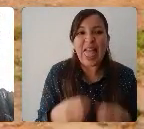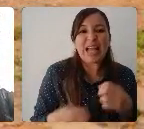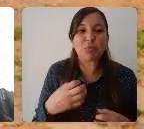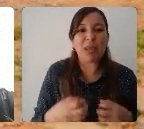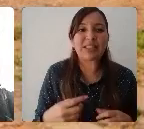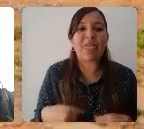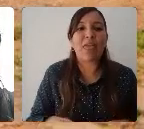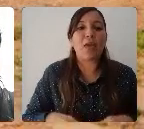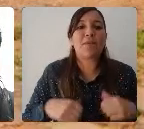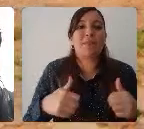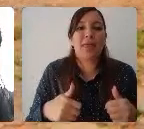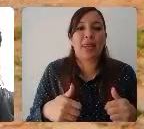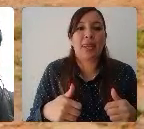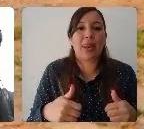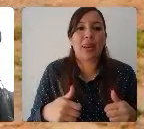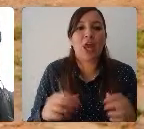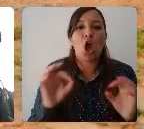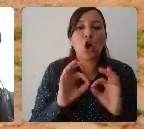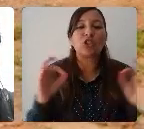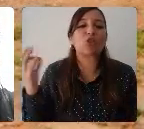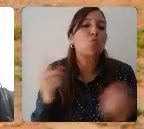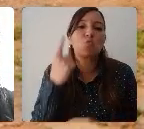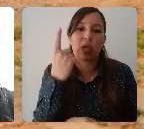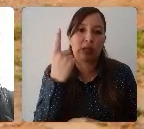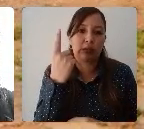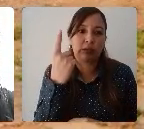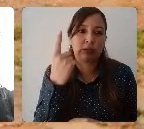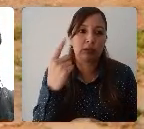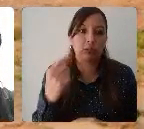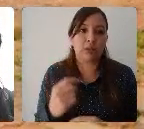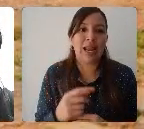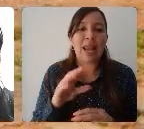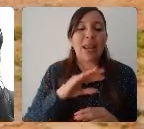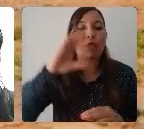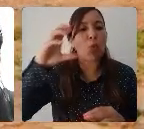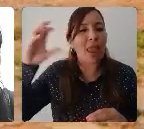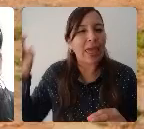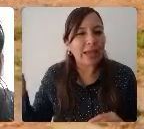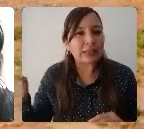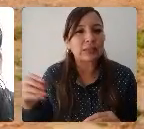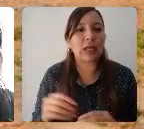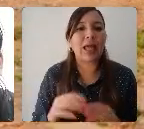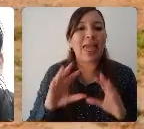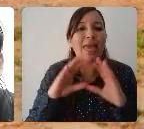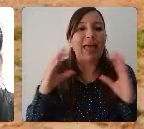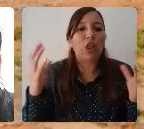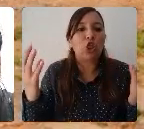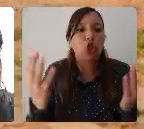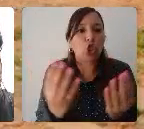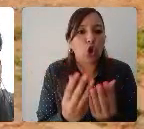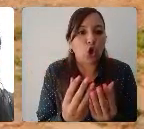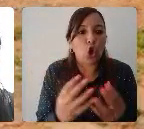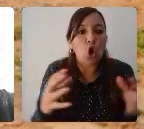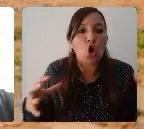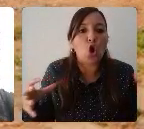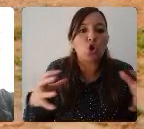Lo que busca el viajero, esas experiencias de viaje que son auténticas y que desde ya son auténticas y de calidad, que ofrecen pues las comunidades del